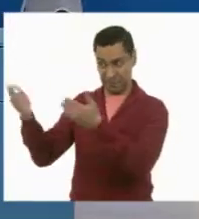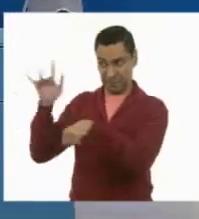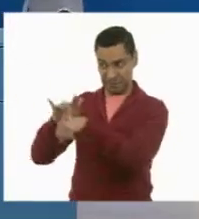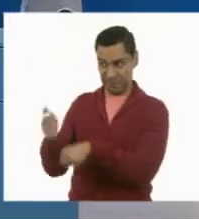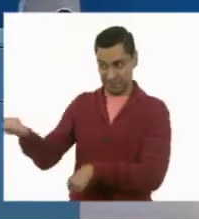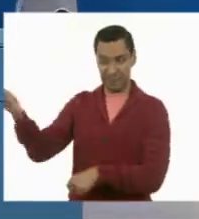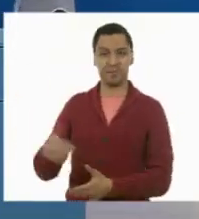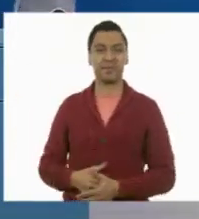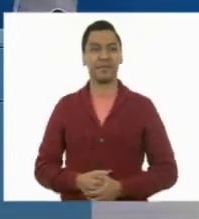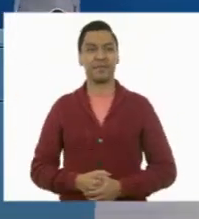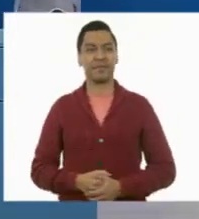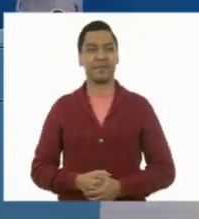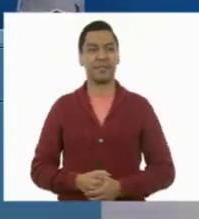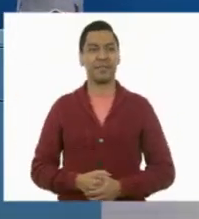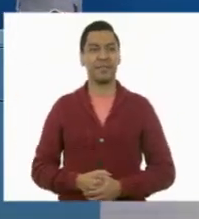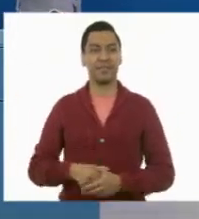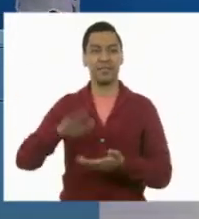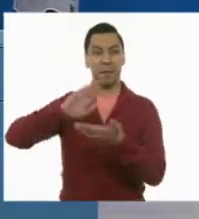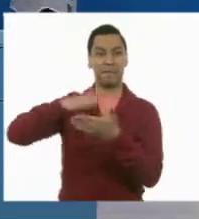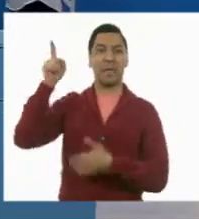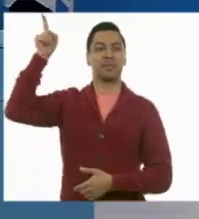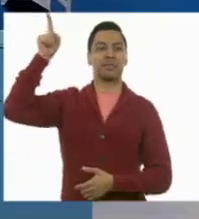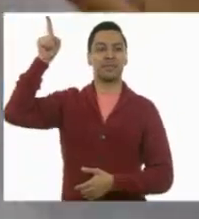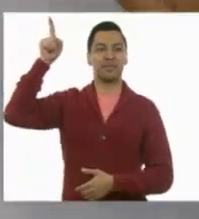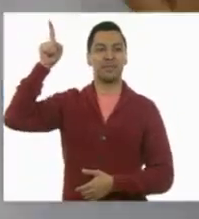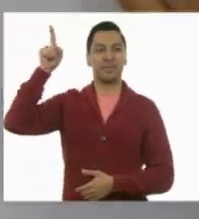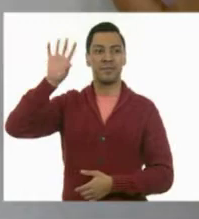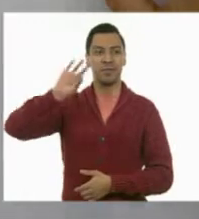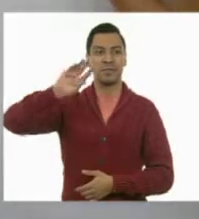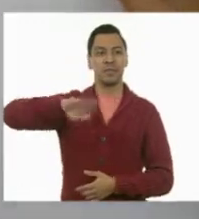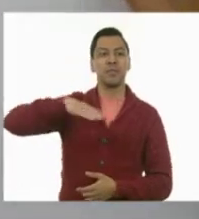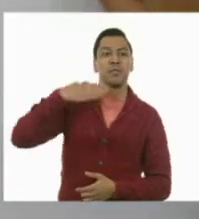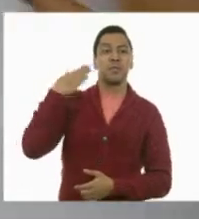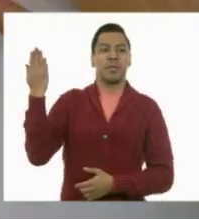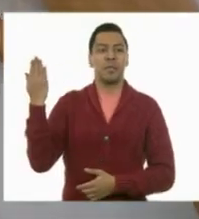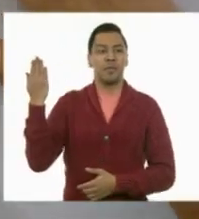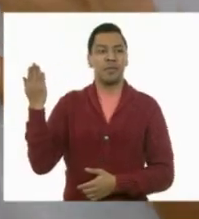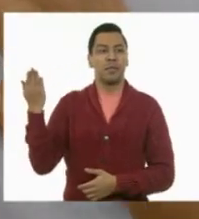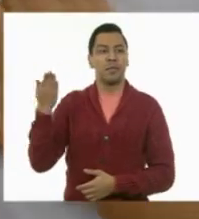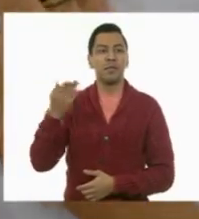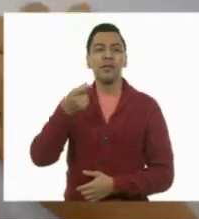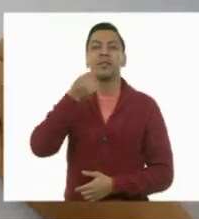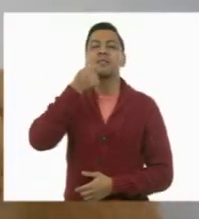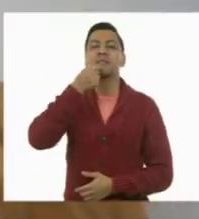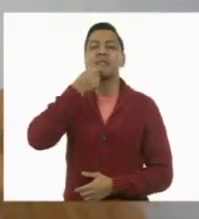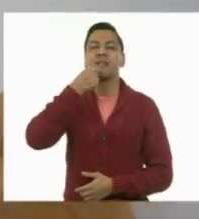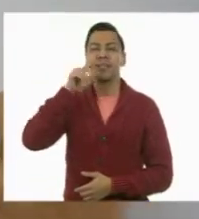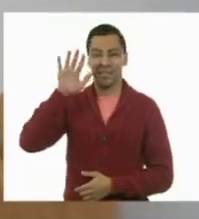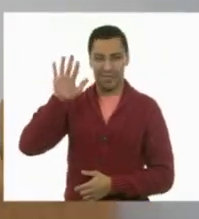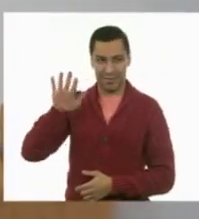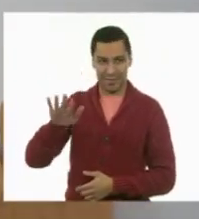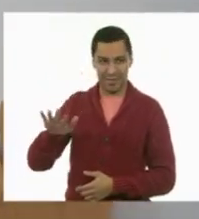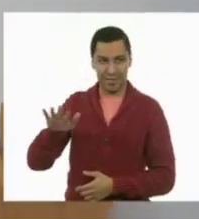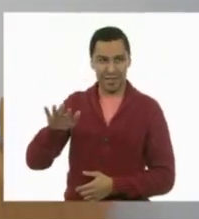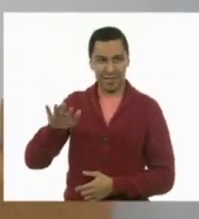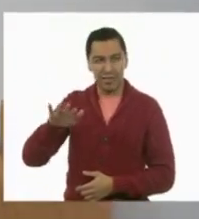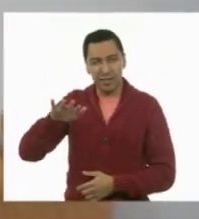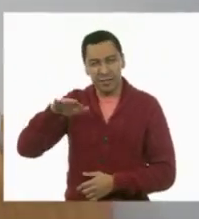yo voy a seleccionar esta tarjeta de aquí. Que vemos que aparece una niña que se